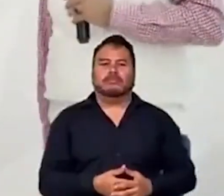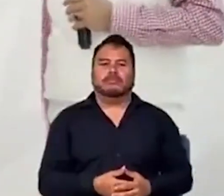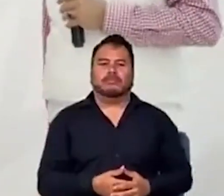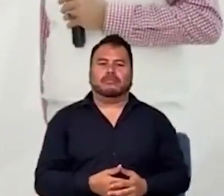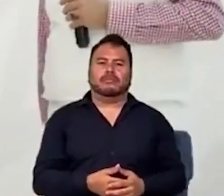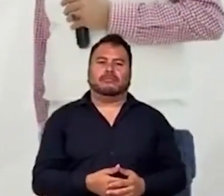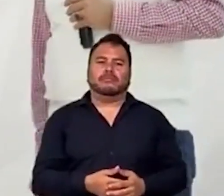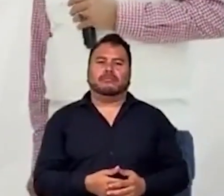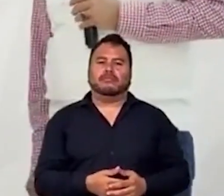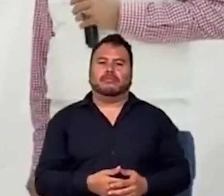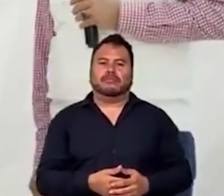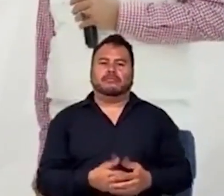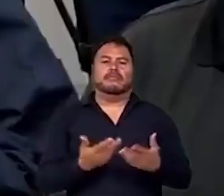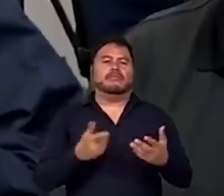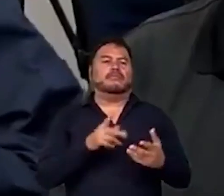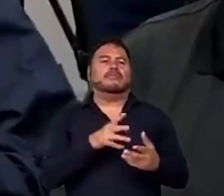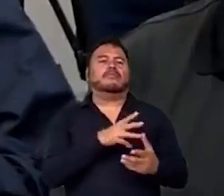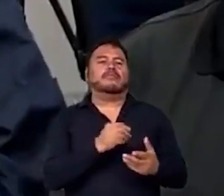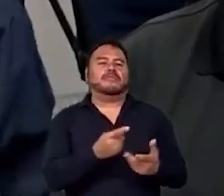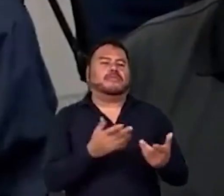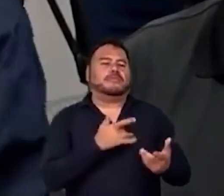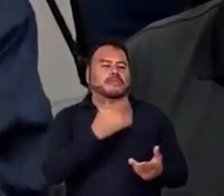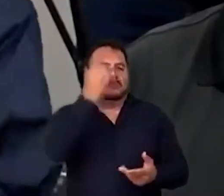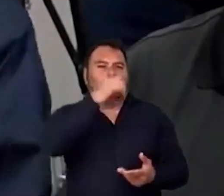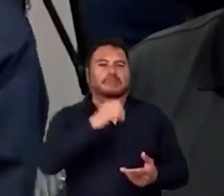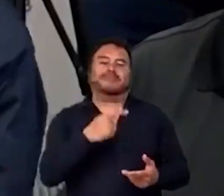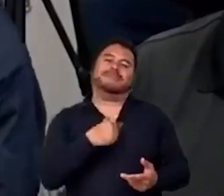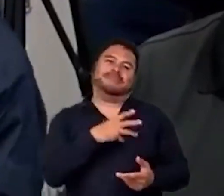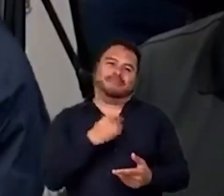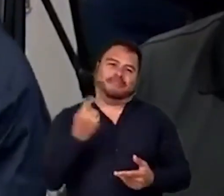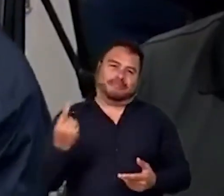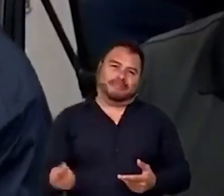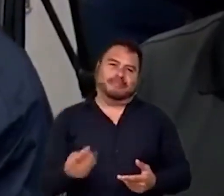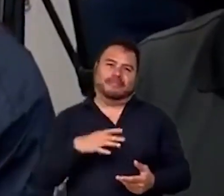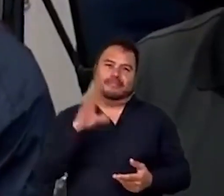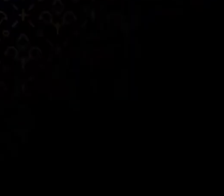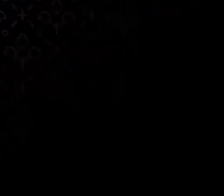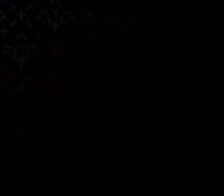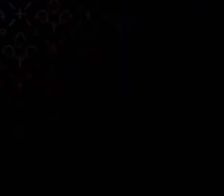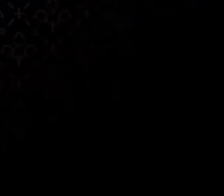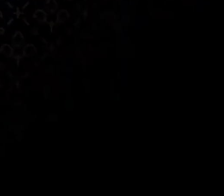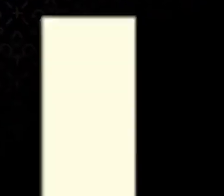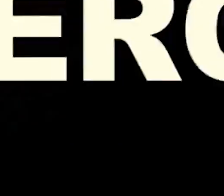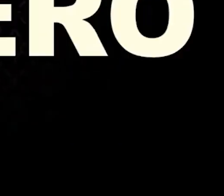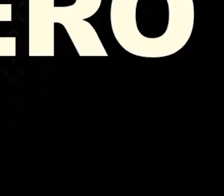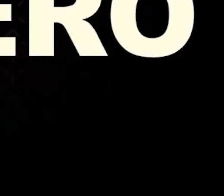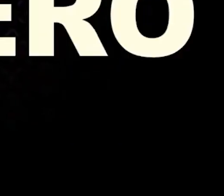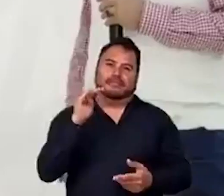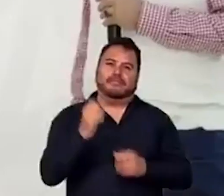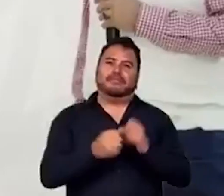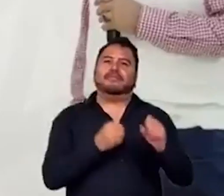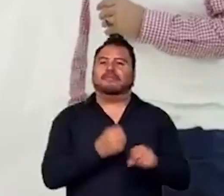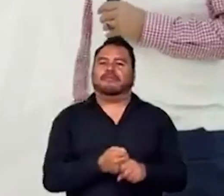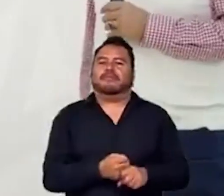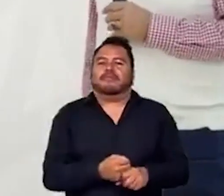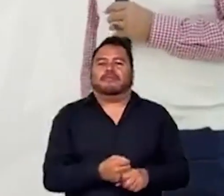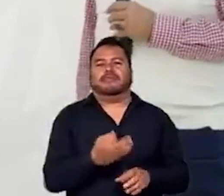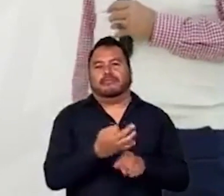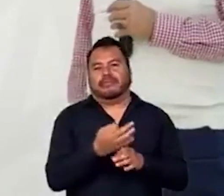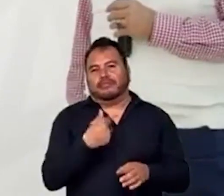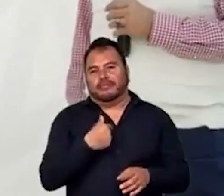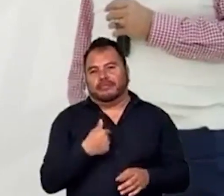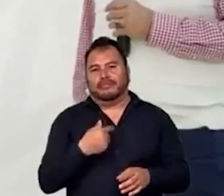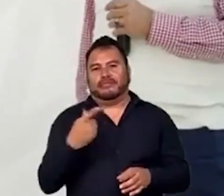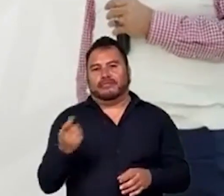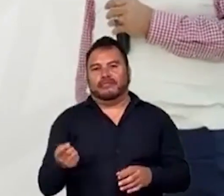Me interesaba saber también su hijo. ¿Mi hijo? Dijo, bueno, mi hijo está chiquito, mi hijo tiene 9 años. Ellos son los nobles. Y yo hago de